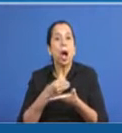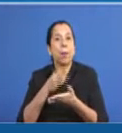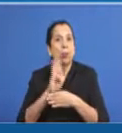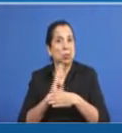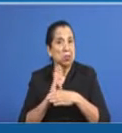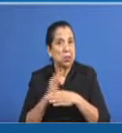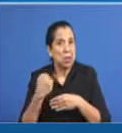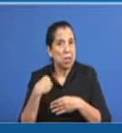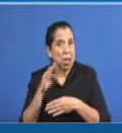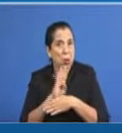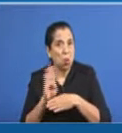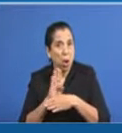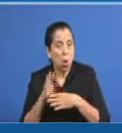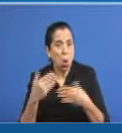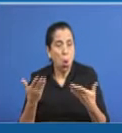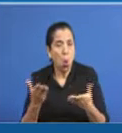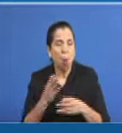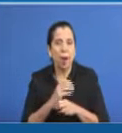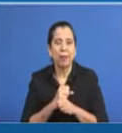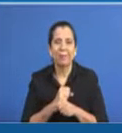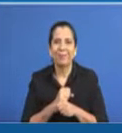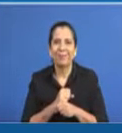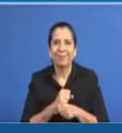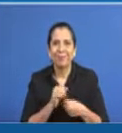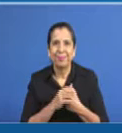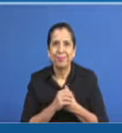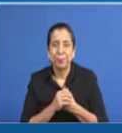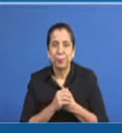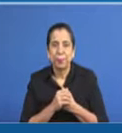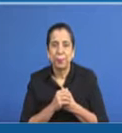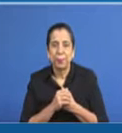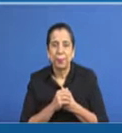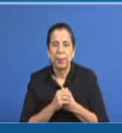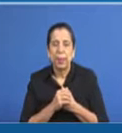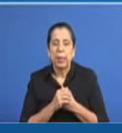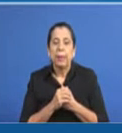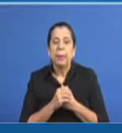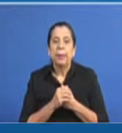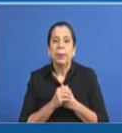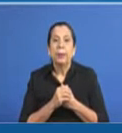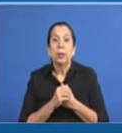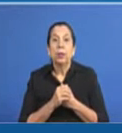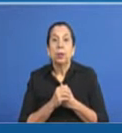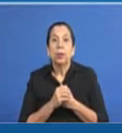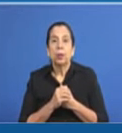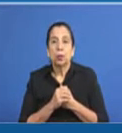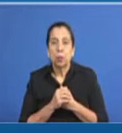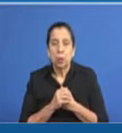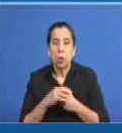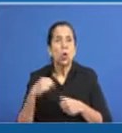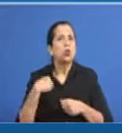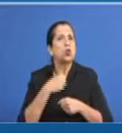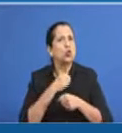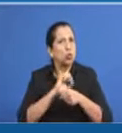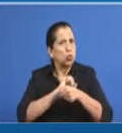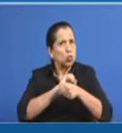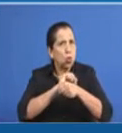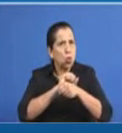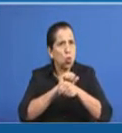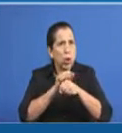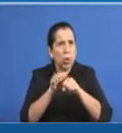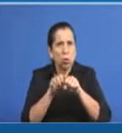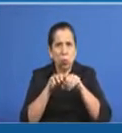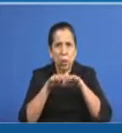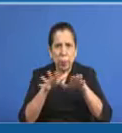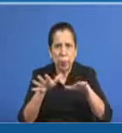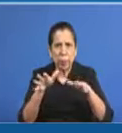alguna cuenta bancaria también. Mira, sería excelente. Nosotros con todo esto de la pandemia, porque la fundación está abierta como un centro